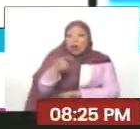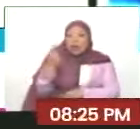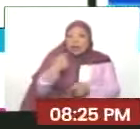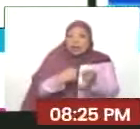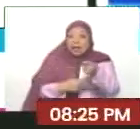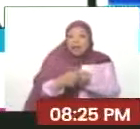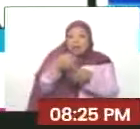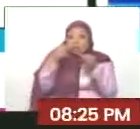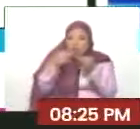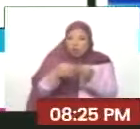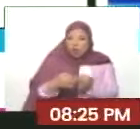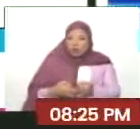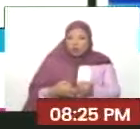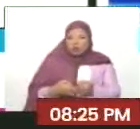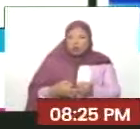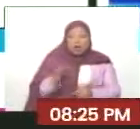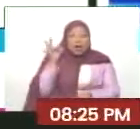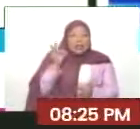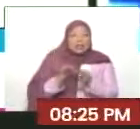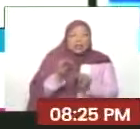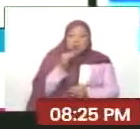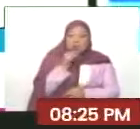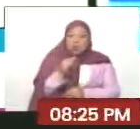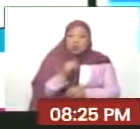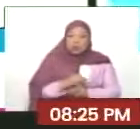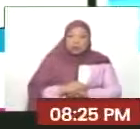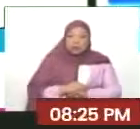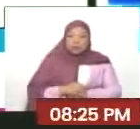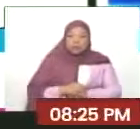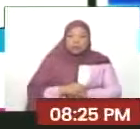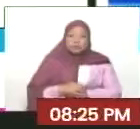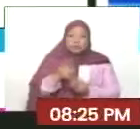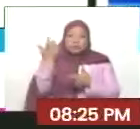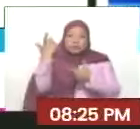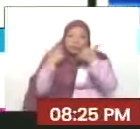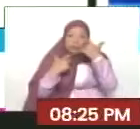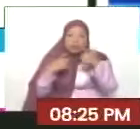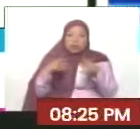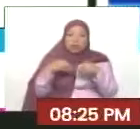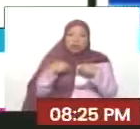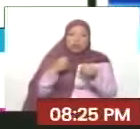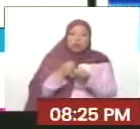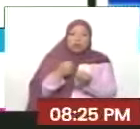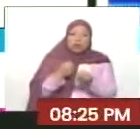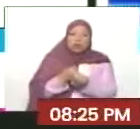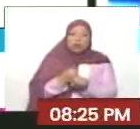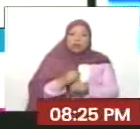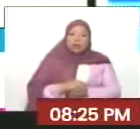fuego, exitosa verdaderamente, porque el comandante Chávez tomó las decisiones que había que tomar. La primera de